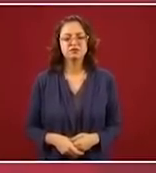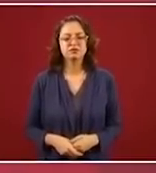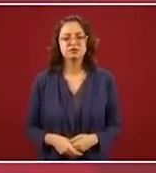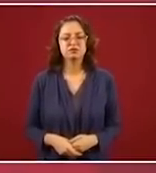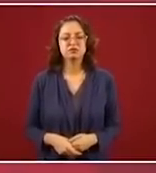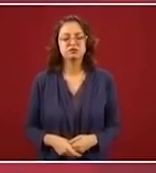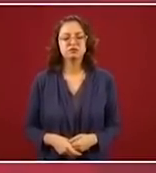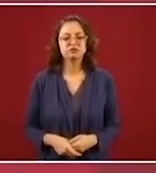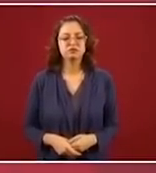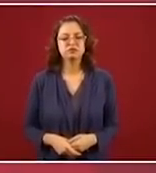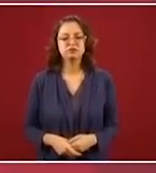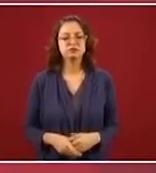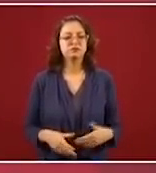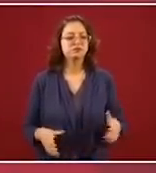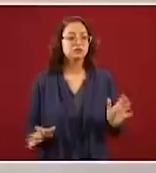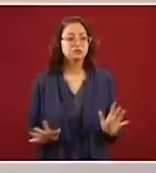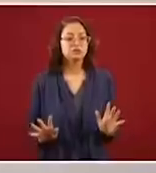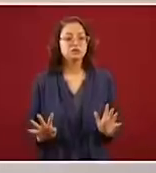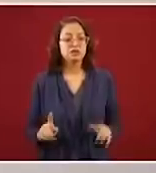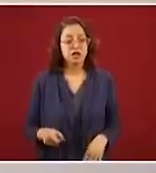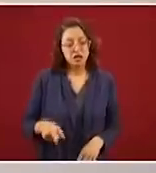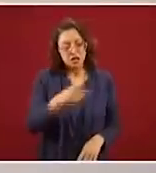indemnizaciones por algo,